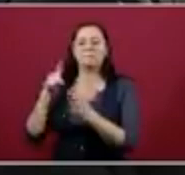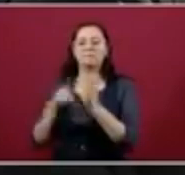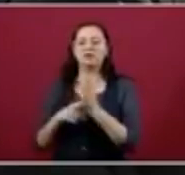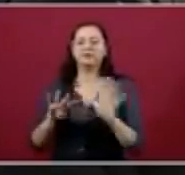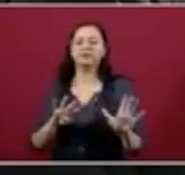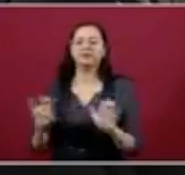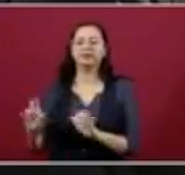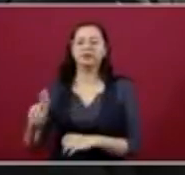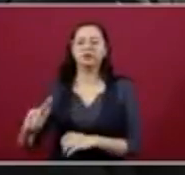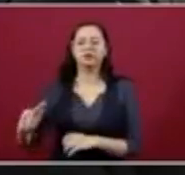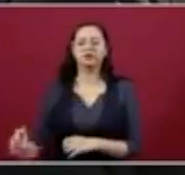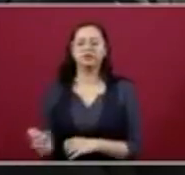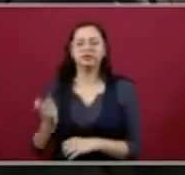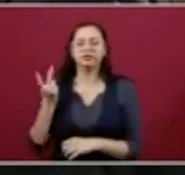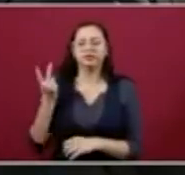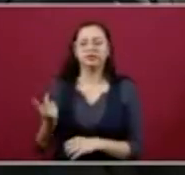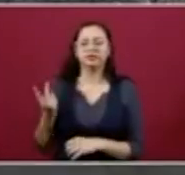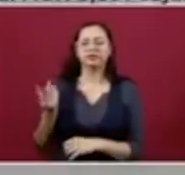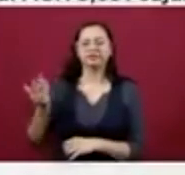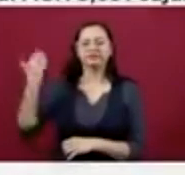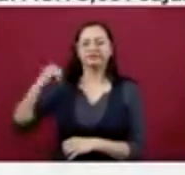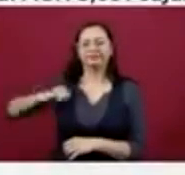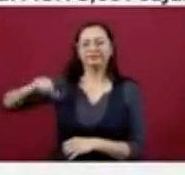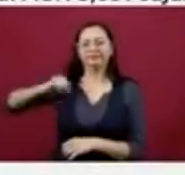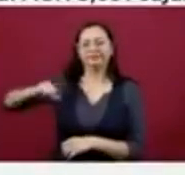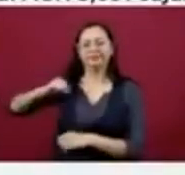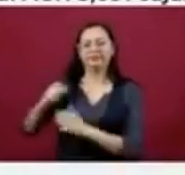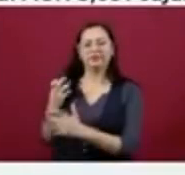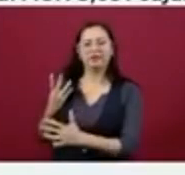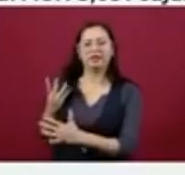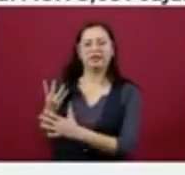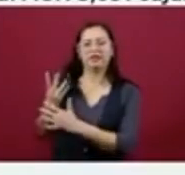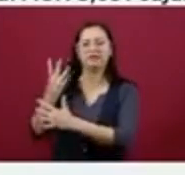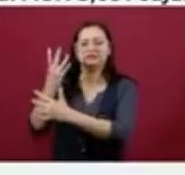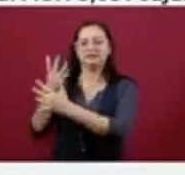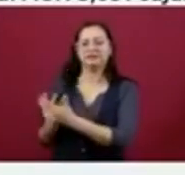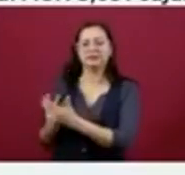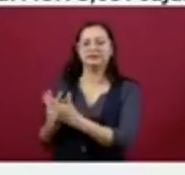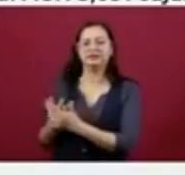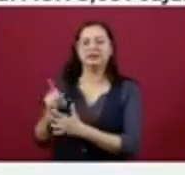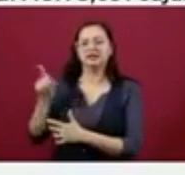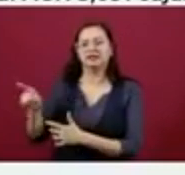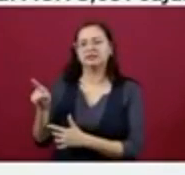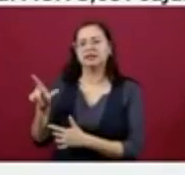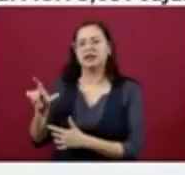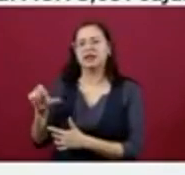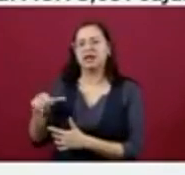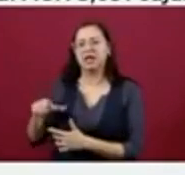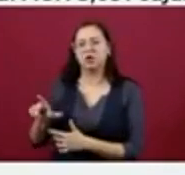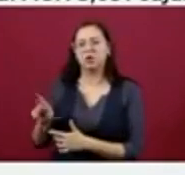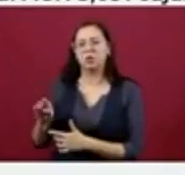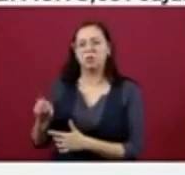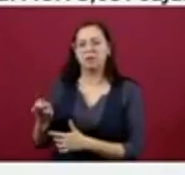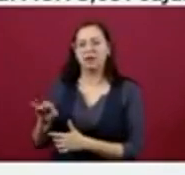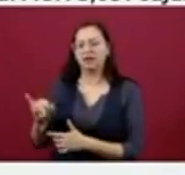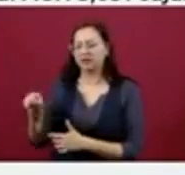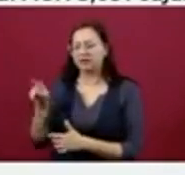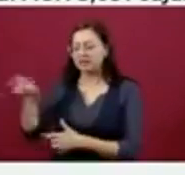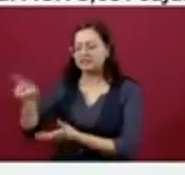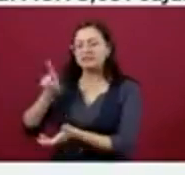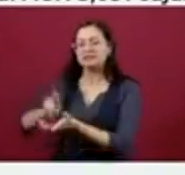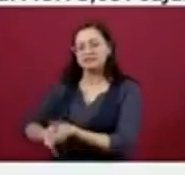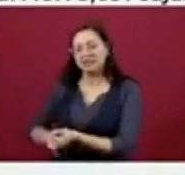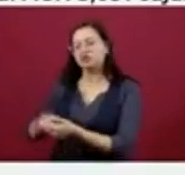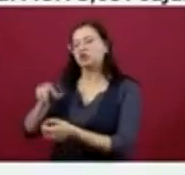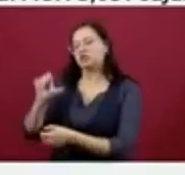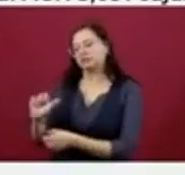la antigua cárcel de Lecumberri se convirtió en la sede del Archivo General de la Nación, desde entonces la Secretaría de Gobernación